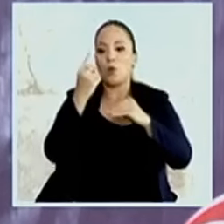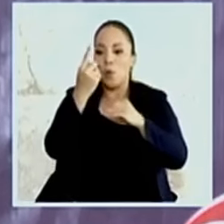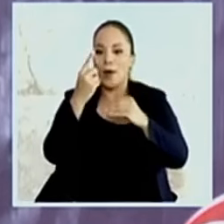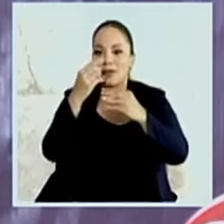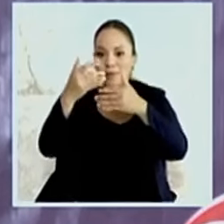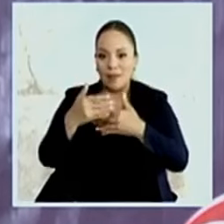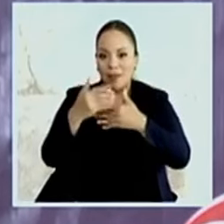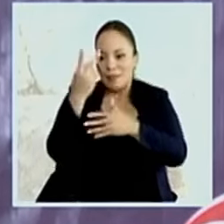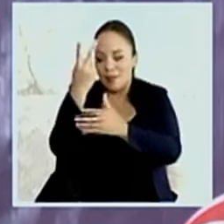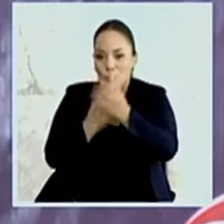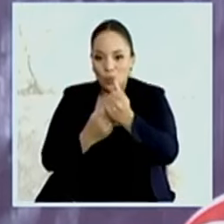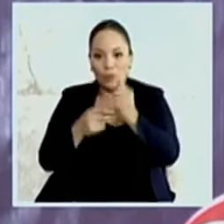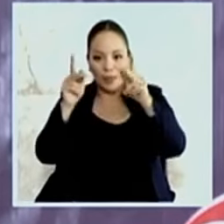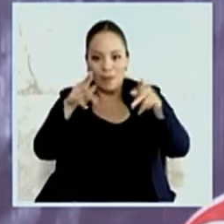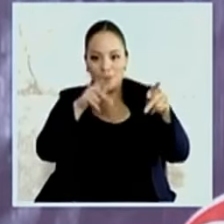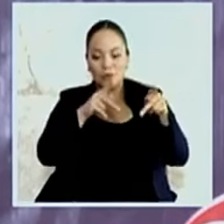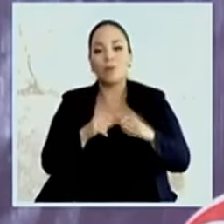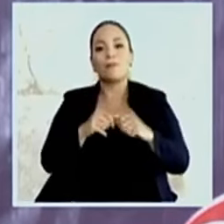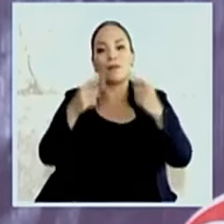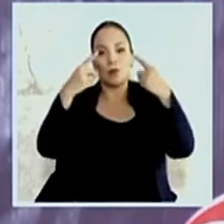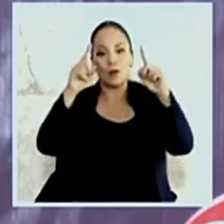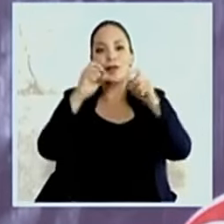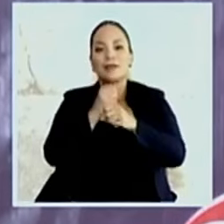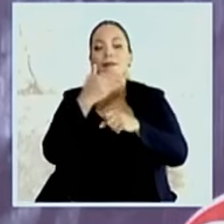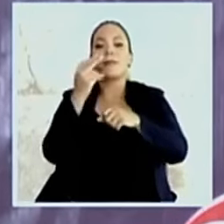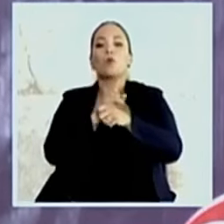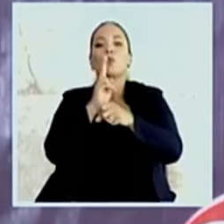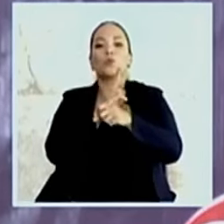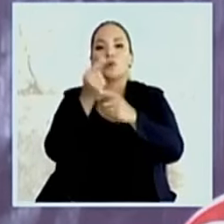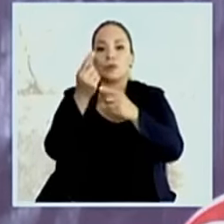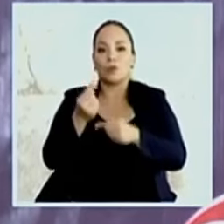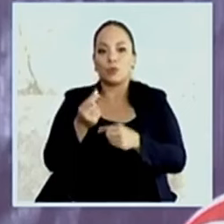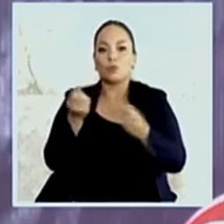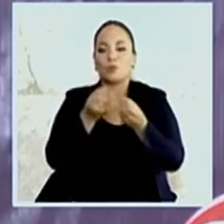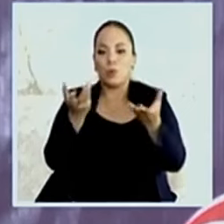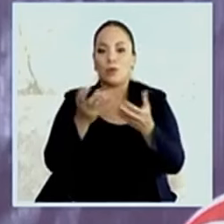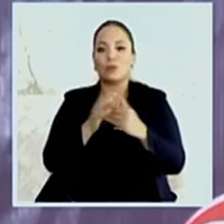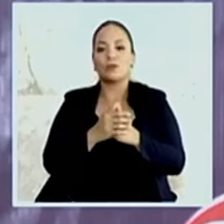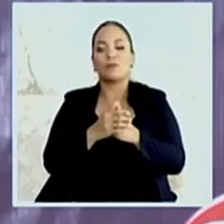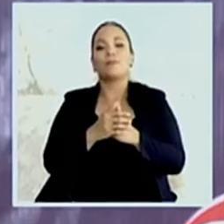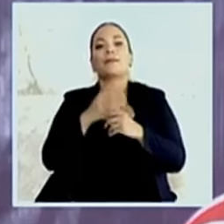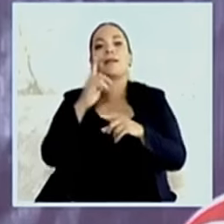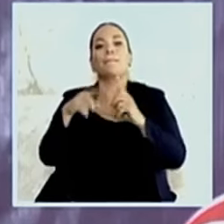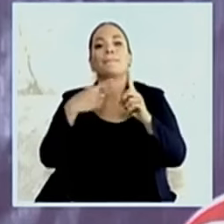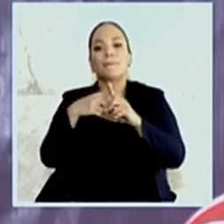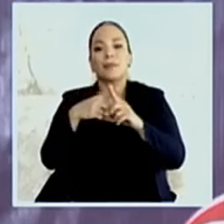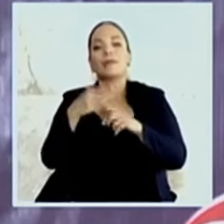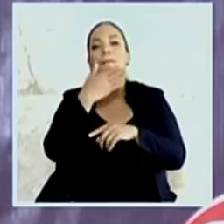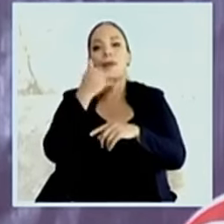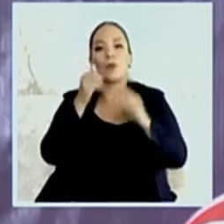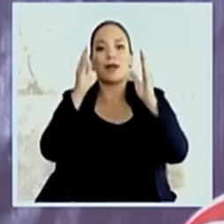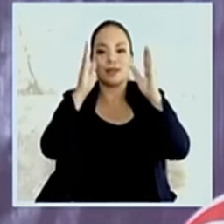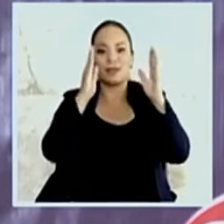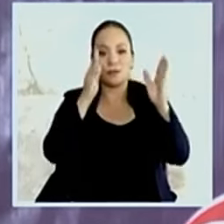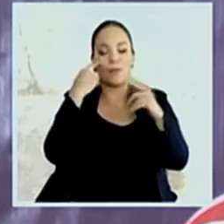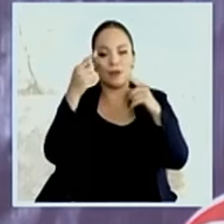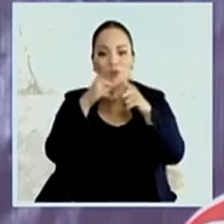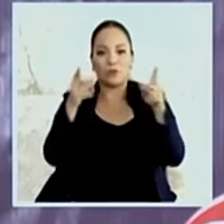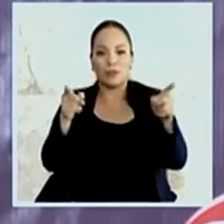ese sentido. Y a la hora de nosotros ahora trabajar y tener conexión en la información que vamos a tener de un solo expediente